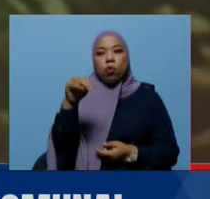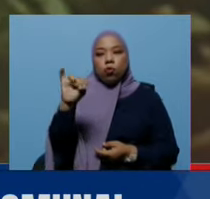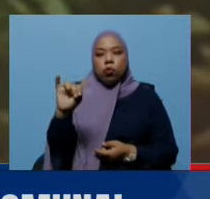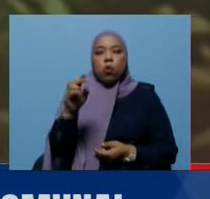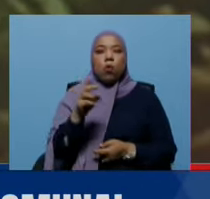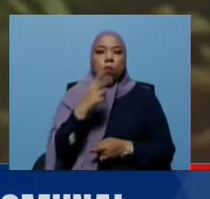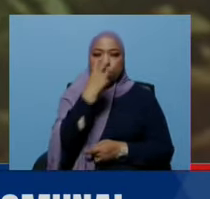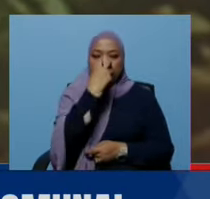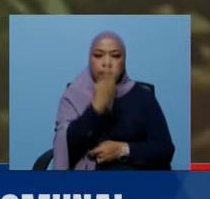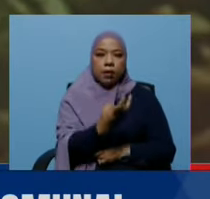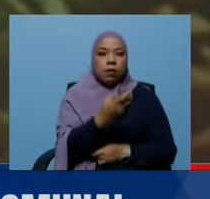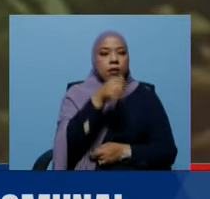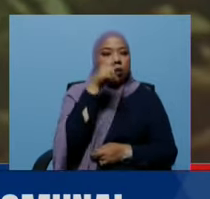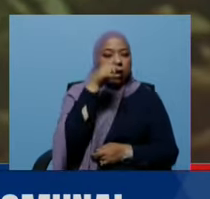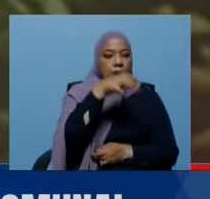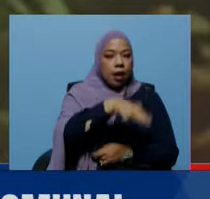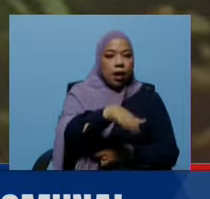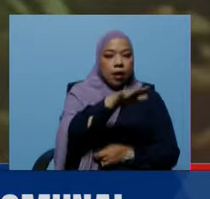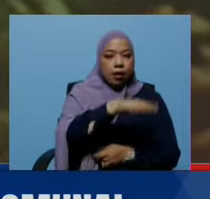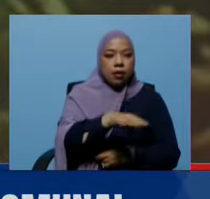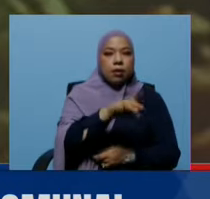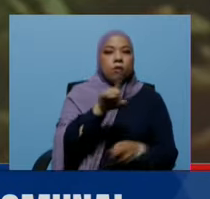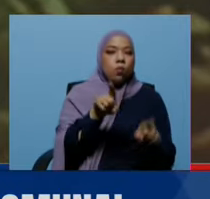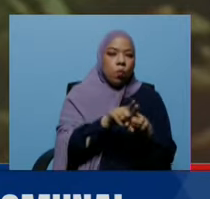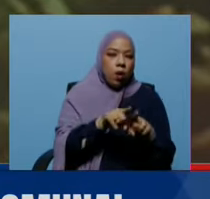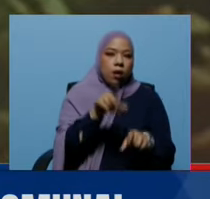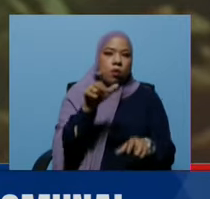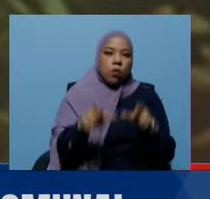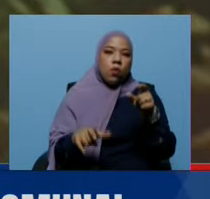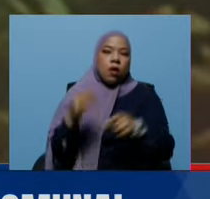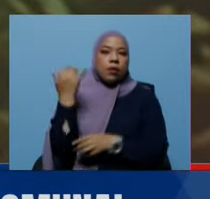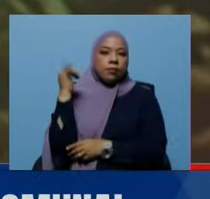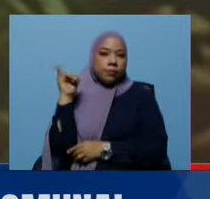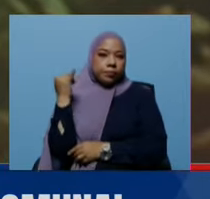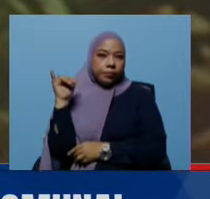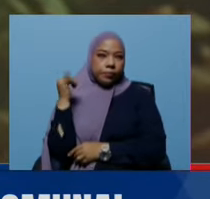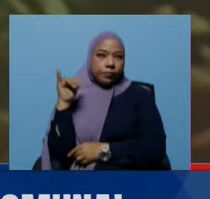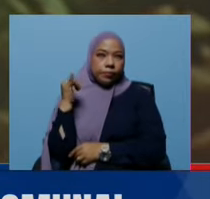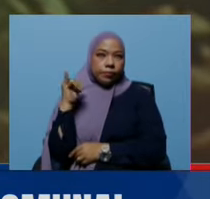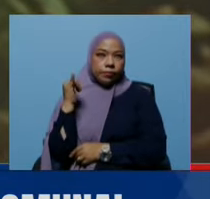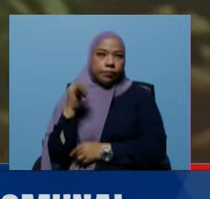A Campo Elías, correcto, también. Igual la gente de Yaracuy,